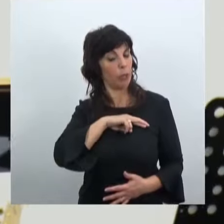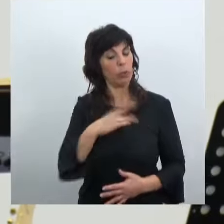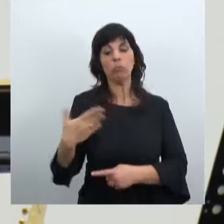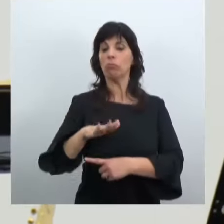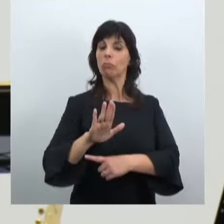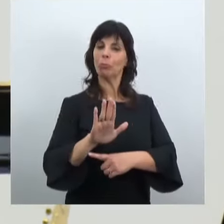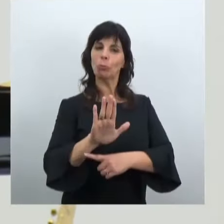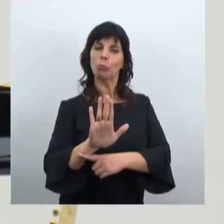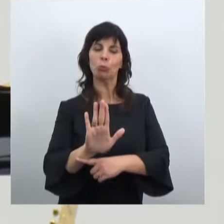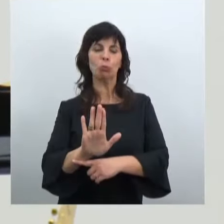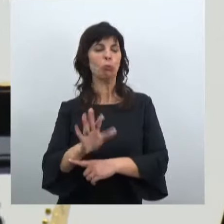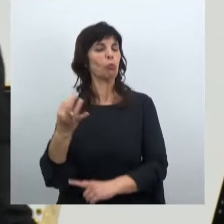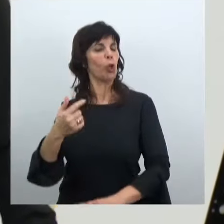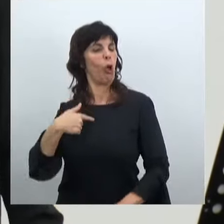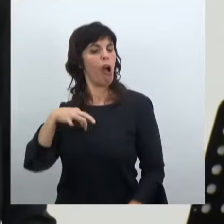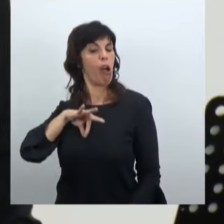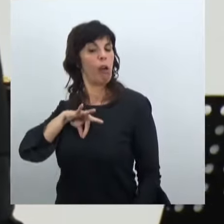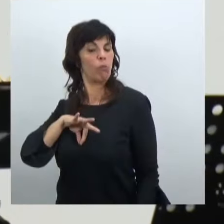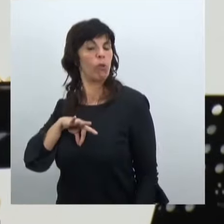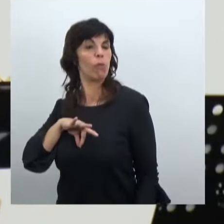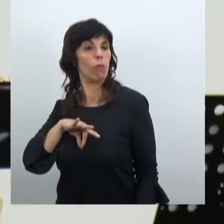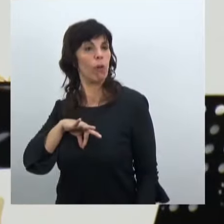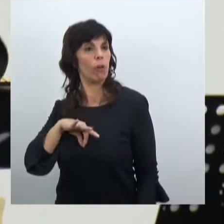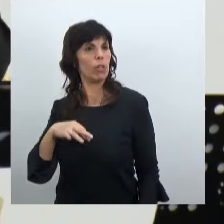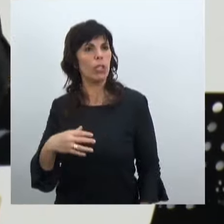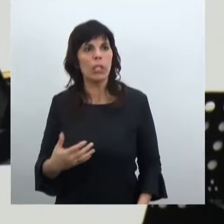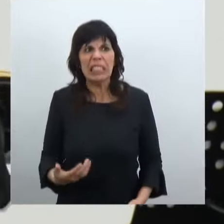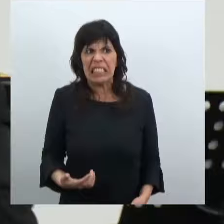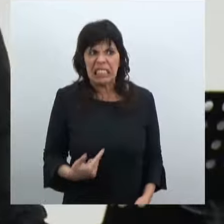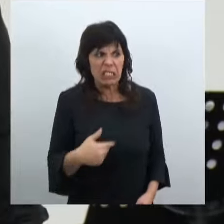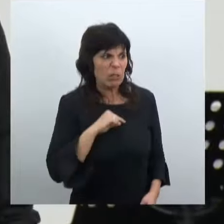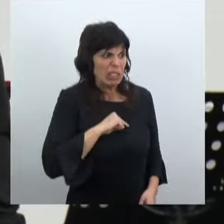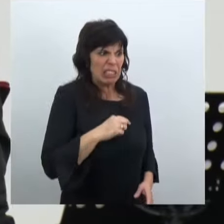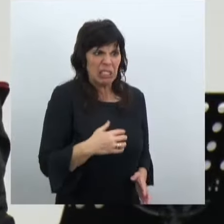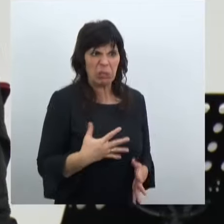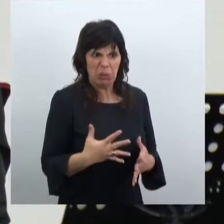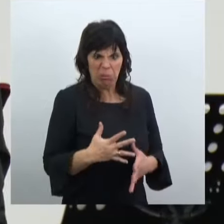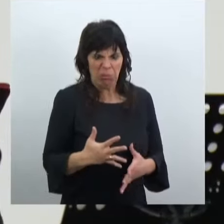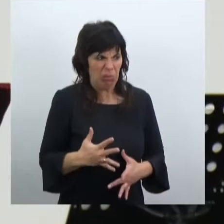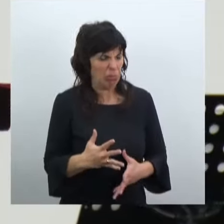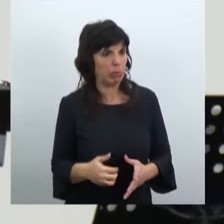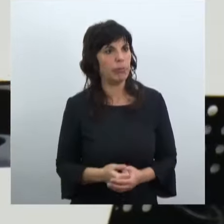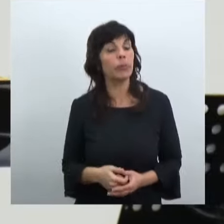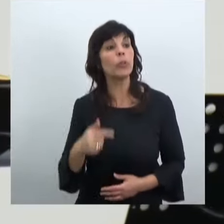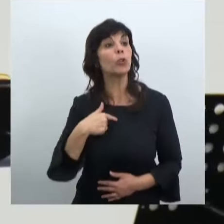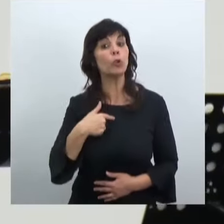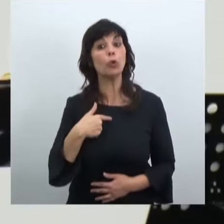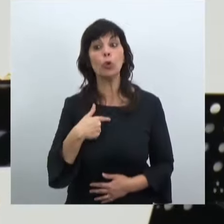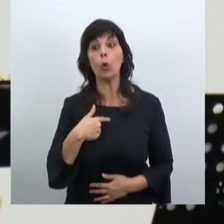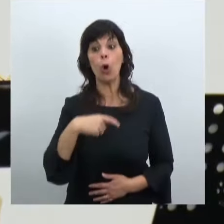enseñarte lo espiritual que ellos son. Te sientes incómodo. Mira, yo puedo estar con